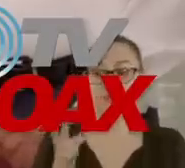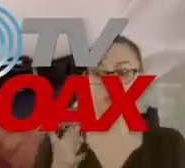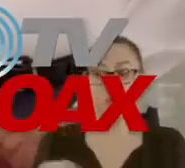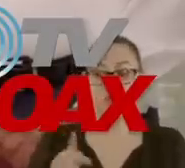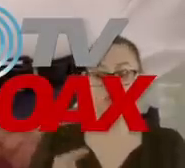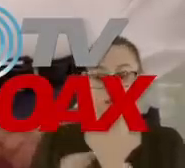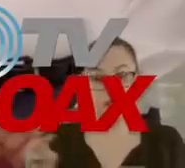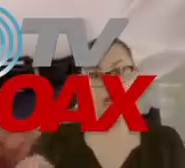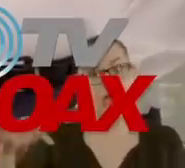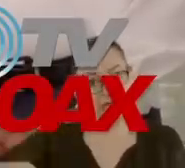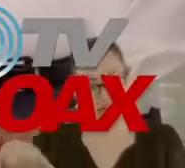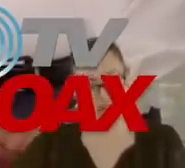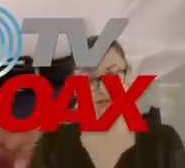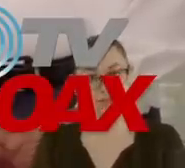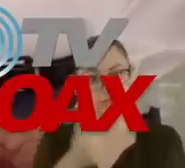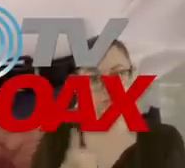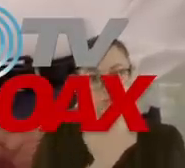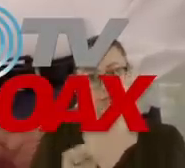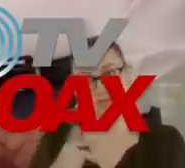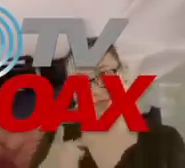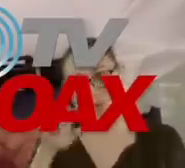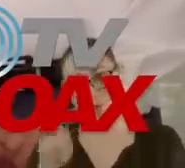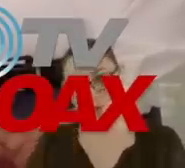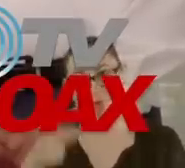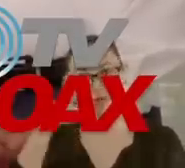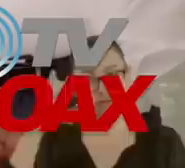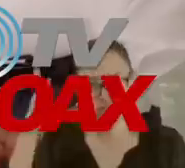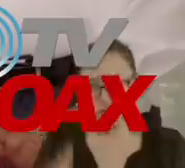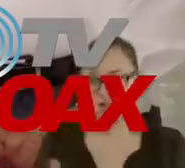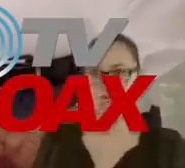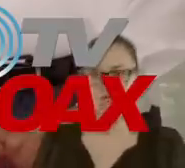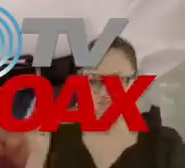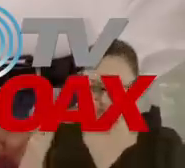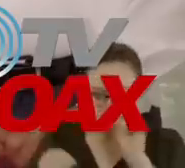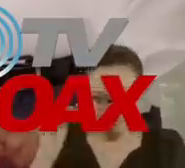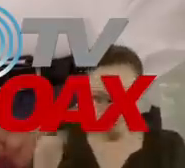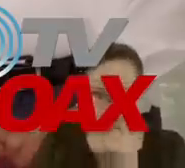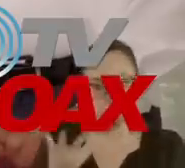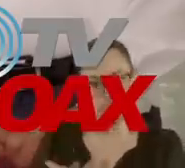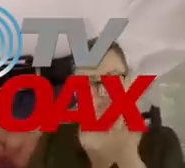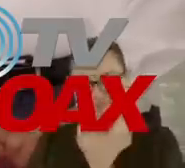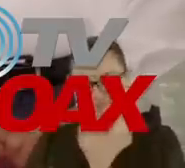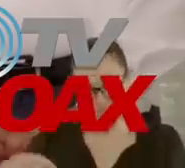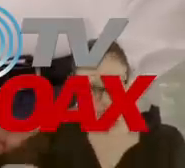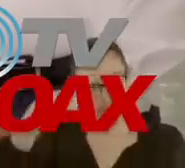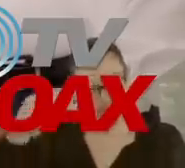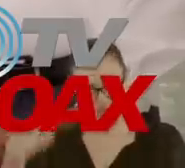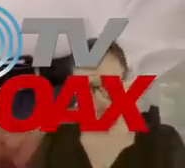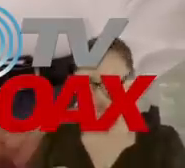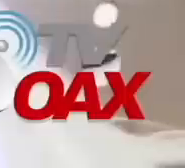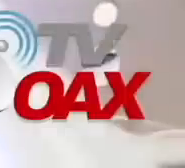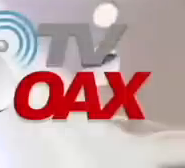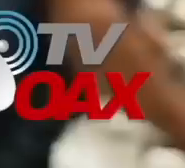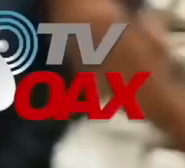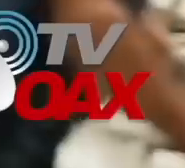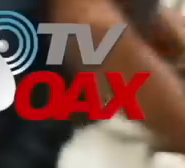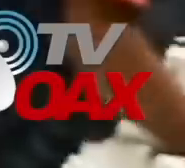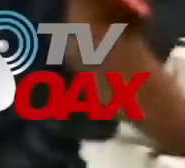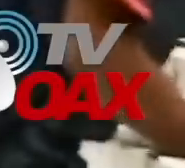primeros trenes, y así van a ir llegando los trenes que se están construyendo en el estado de